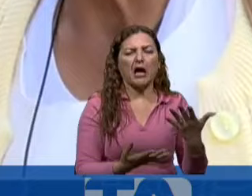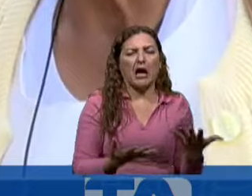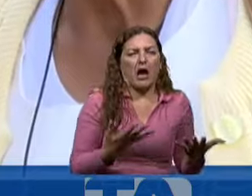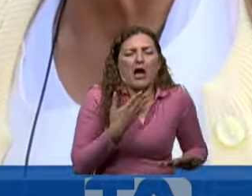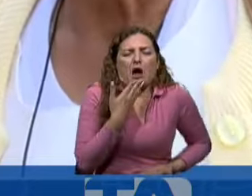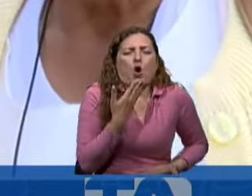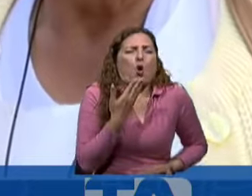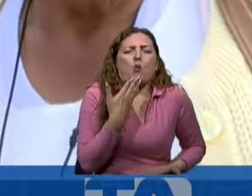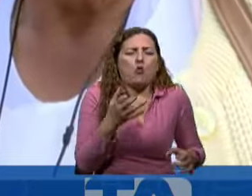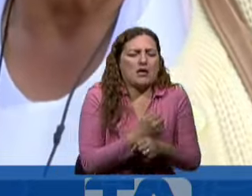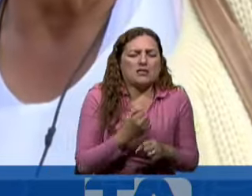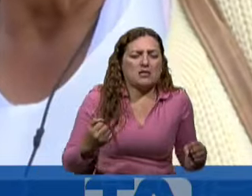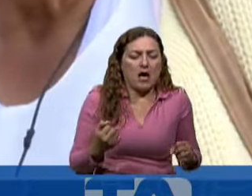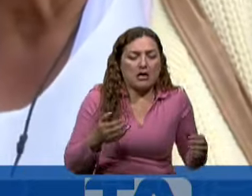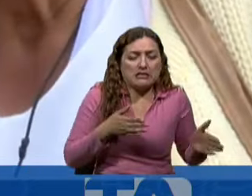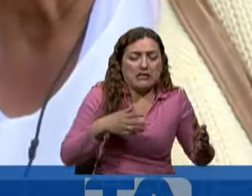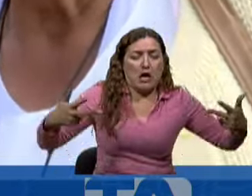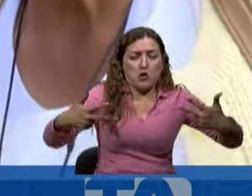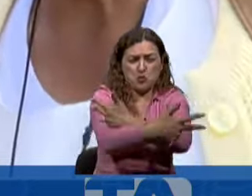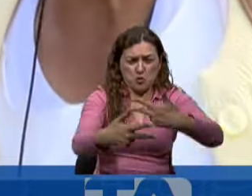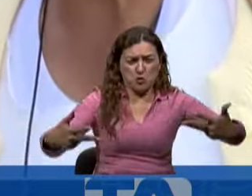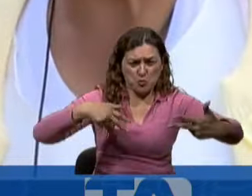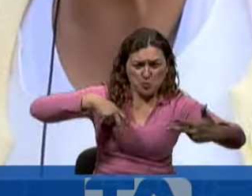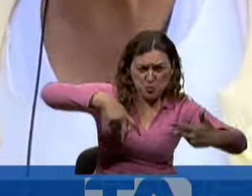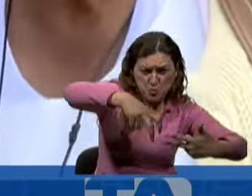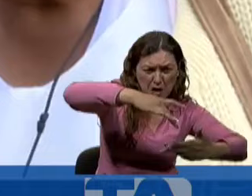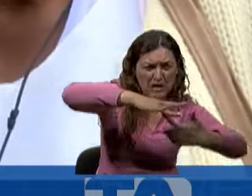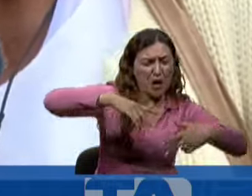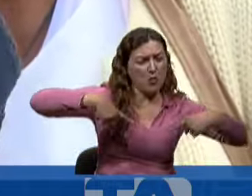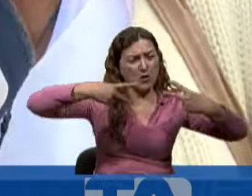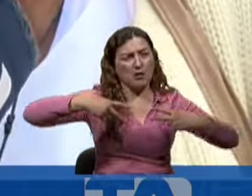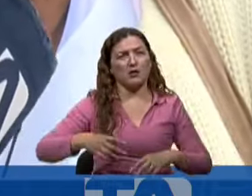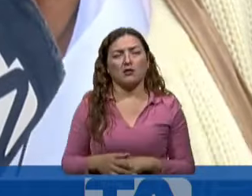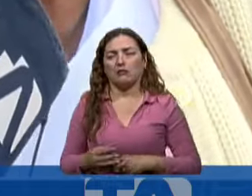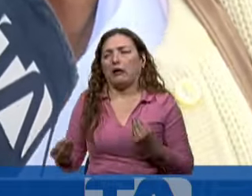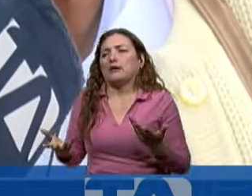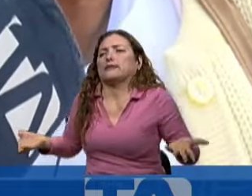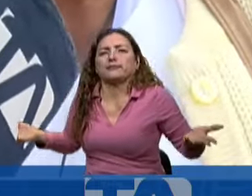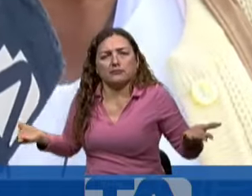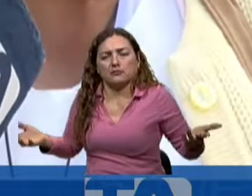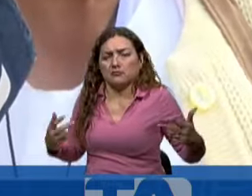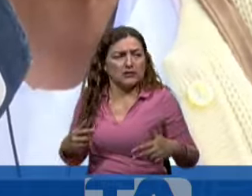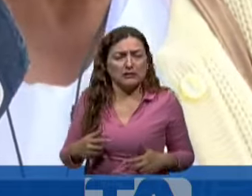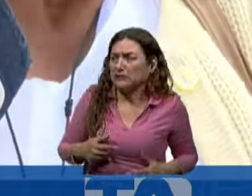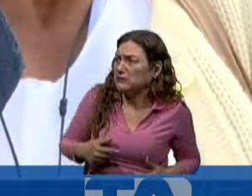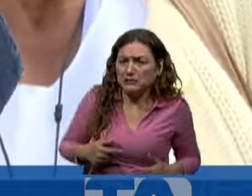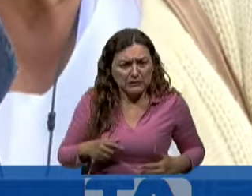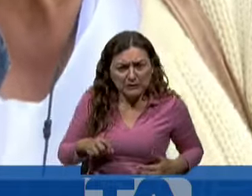poder cruzar de un lado a otro por la avenida Simón Bolívar, arriesgando cada una de sus vidas? ¿Qué podríamos hacer?